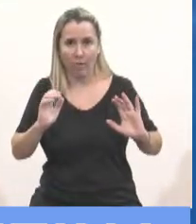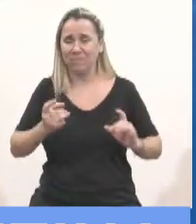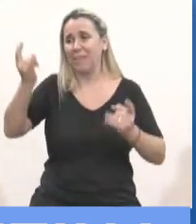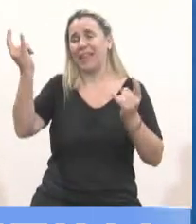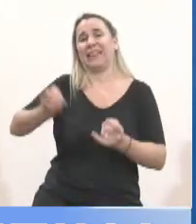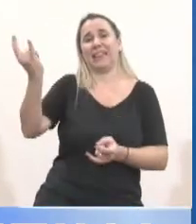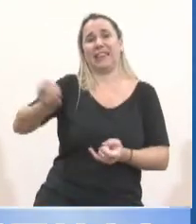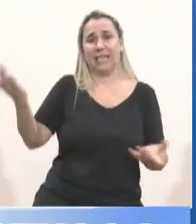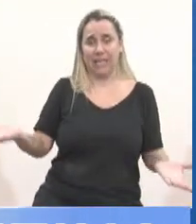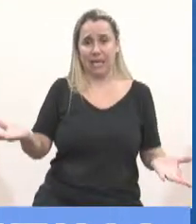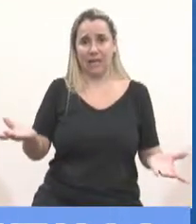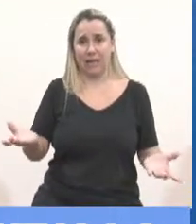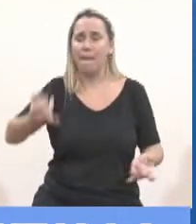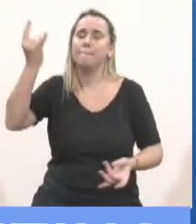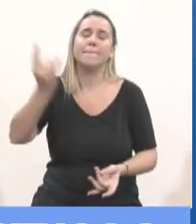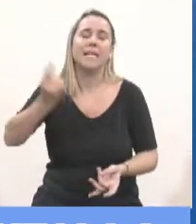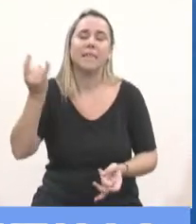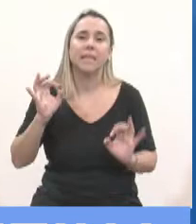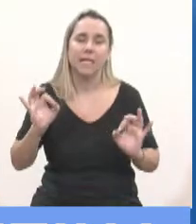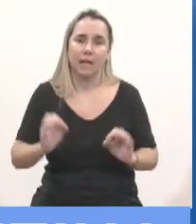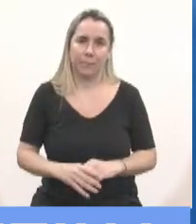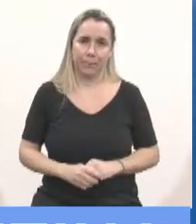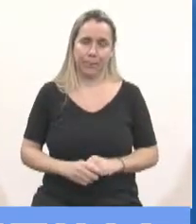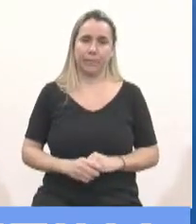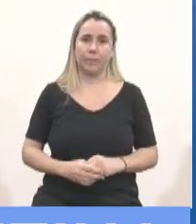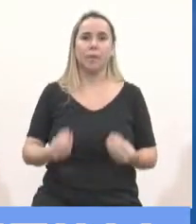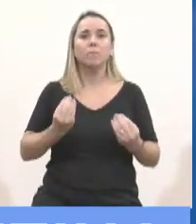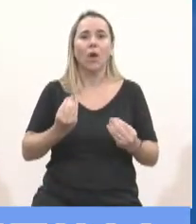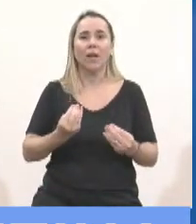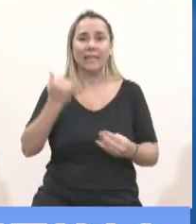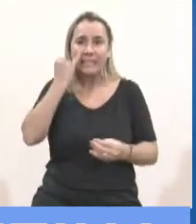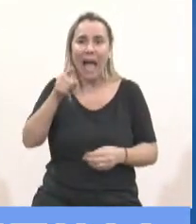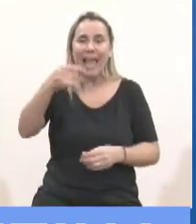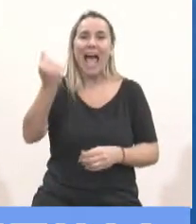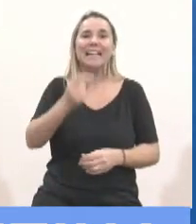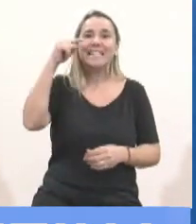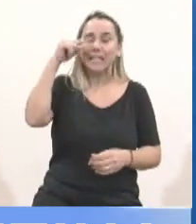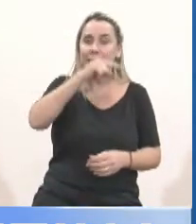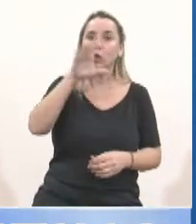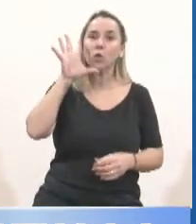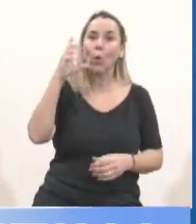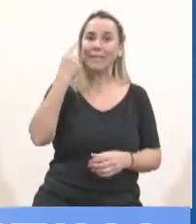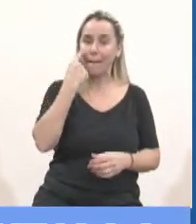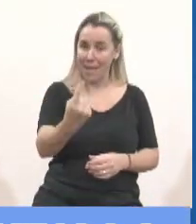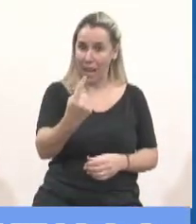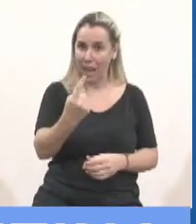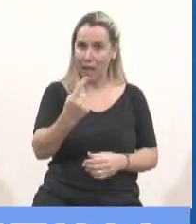Una mentira, ¿verdad? Absoluta, porque ya ahí teníamos 750 mil, o